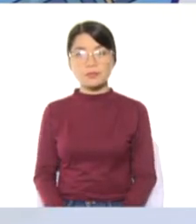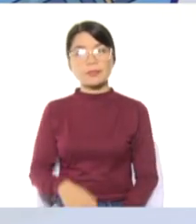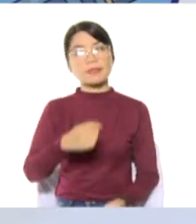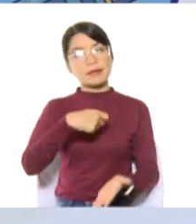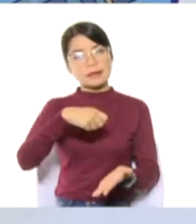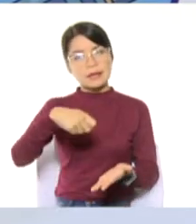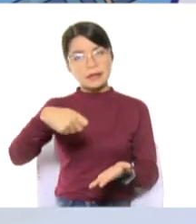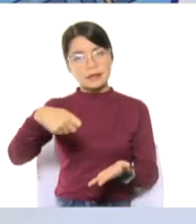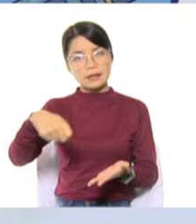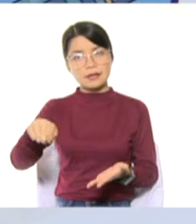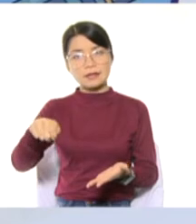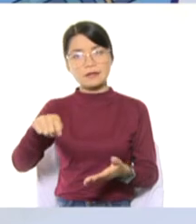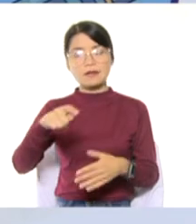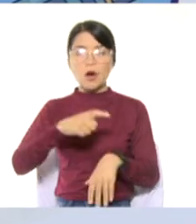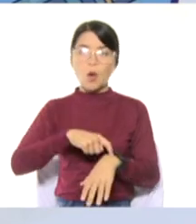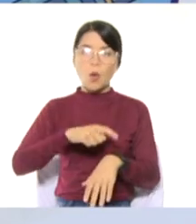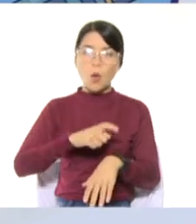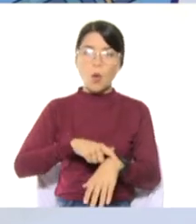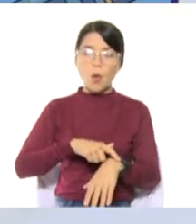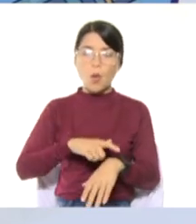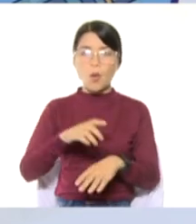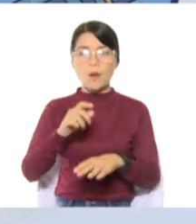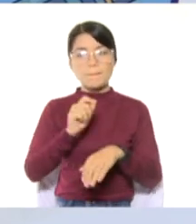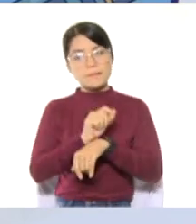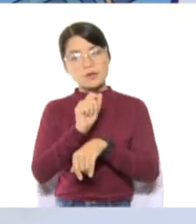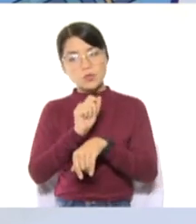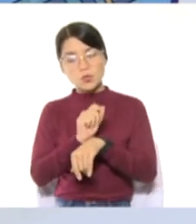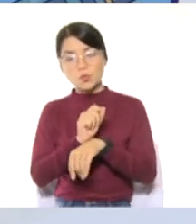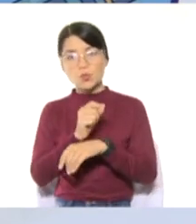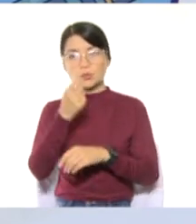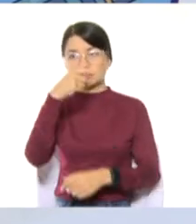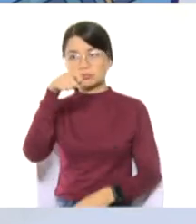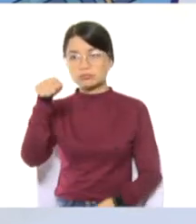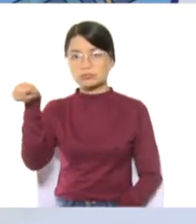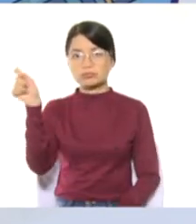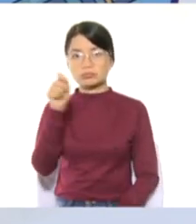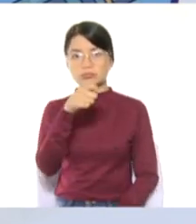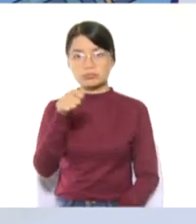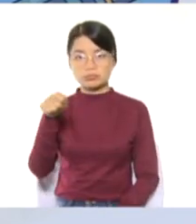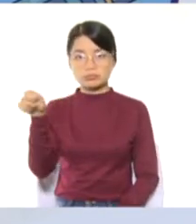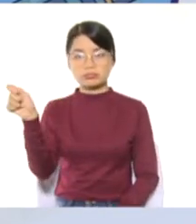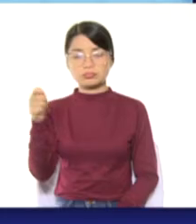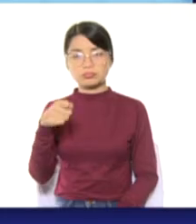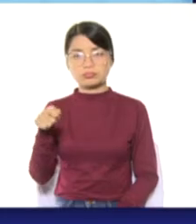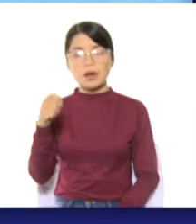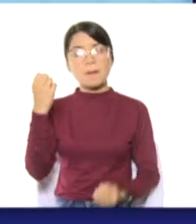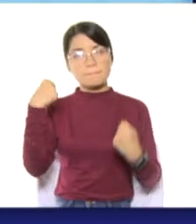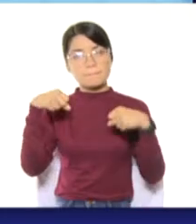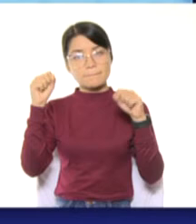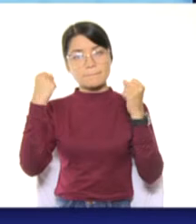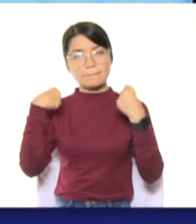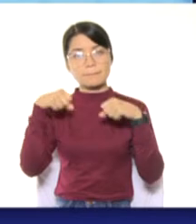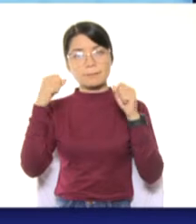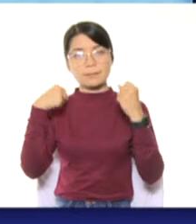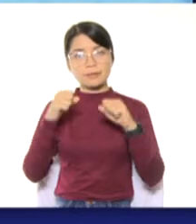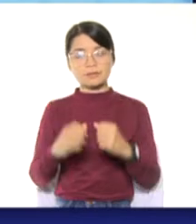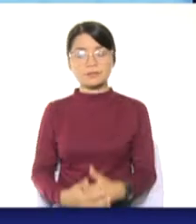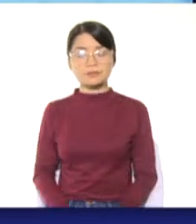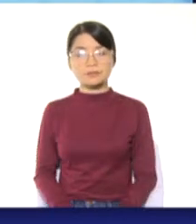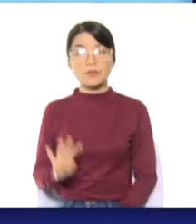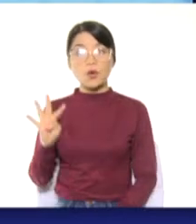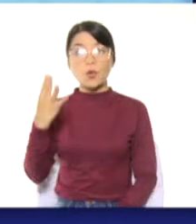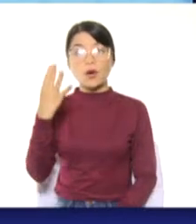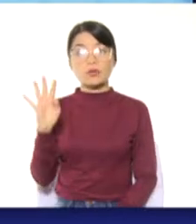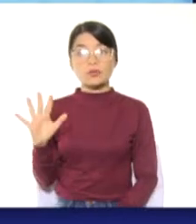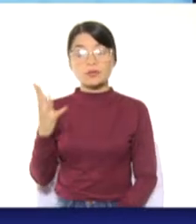horas, hagan ejercicios con eso y vamos practicando y socializando eso. Y cuarto y quinto